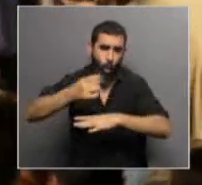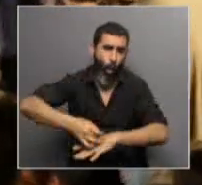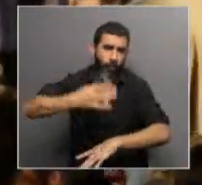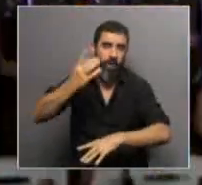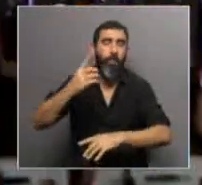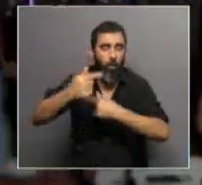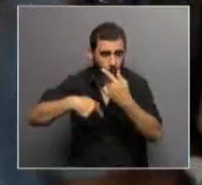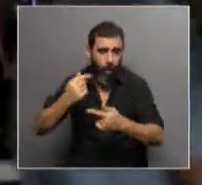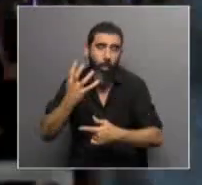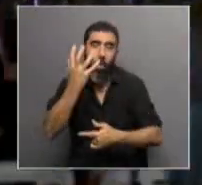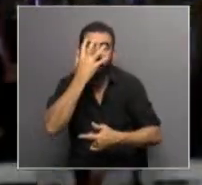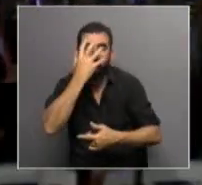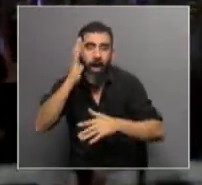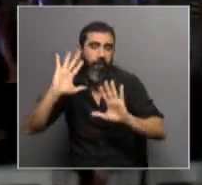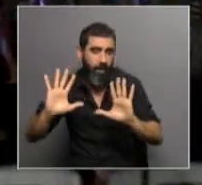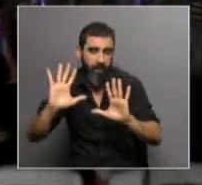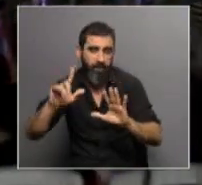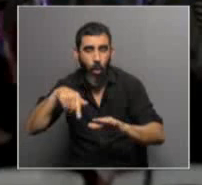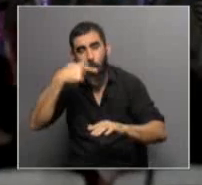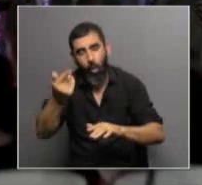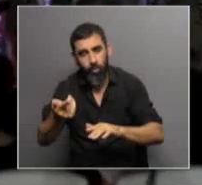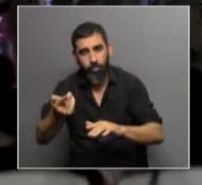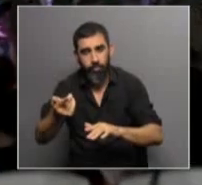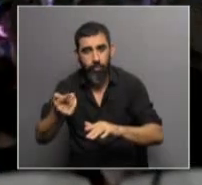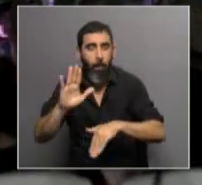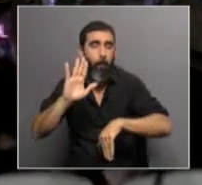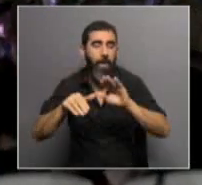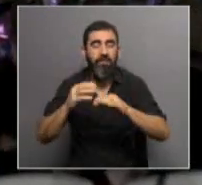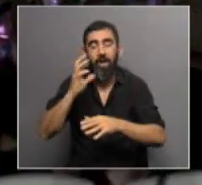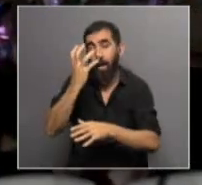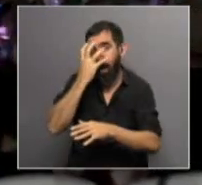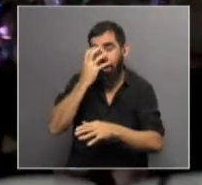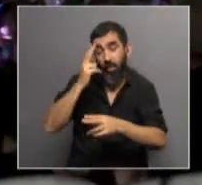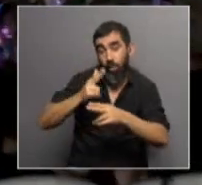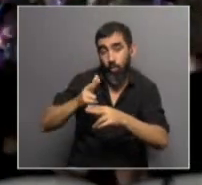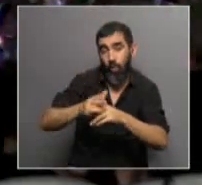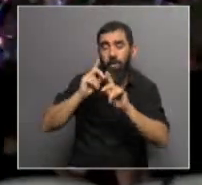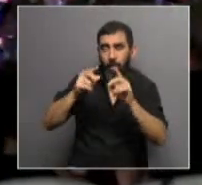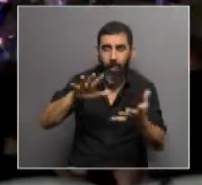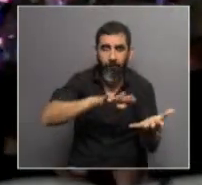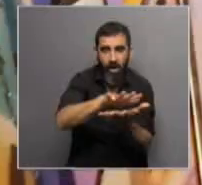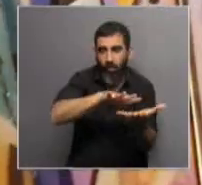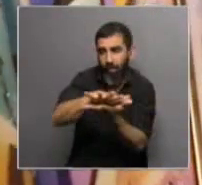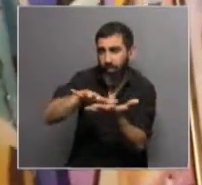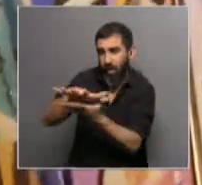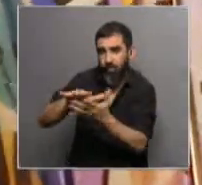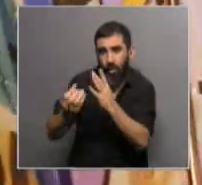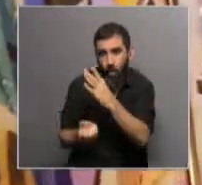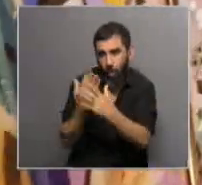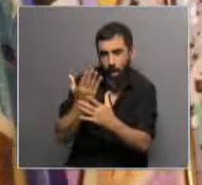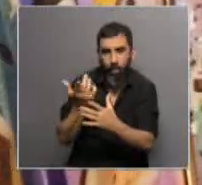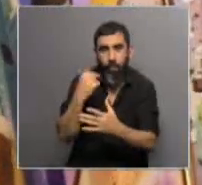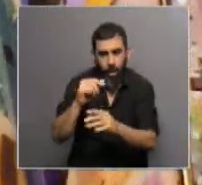seguimos haciendo carnaval ese otro carnaval que llamamos carnaval que se hace también en los barrios nuevo todavía pero